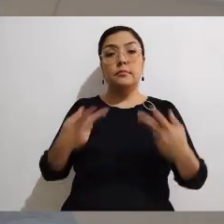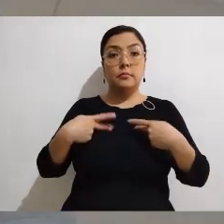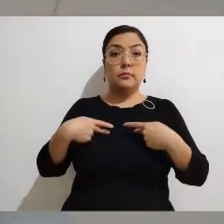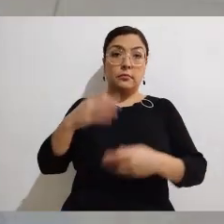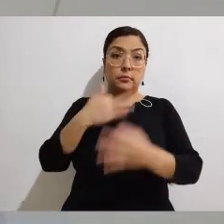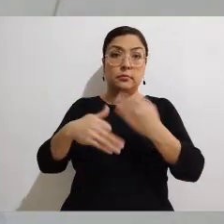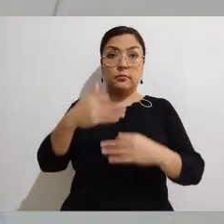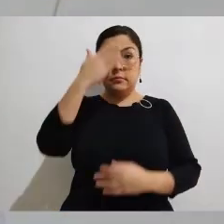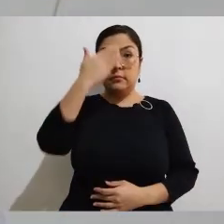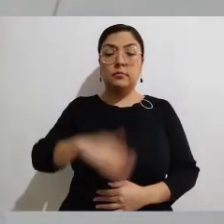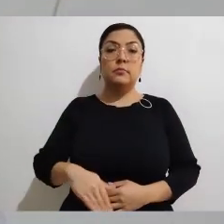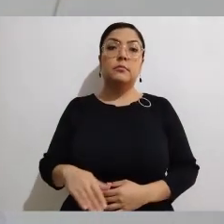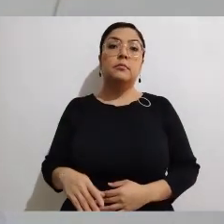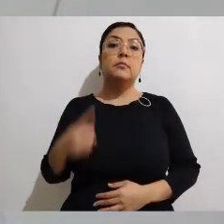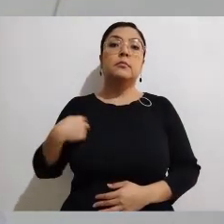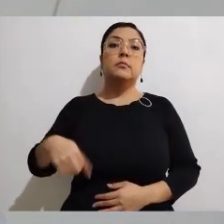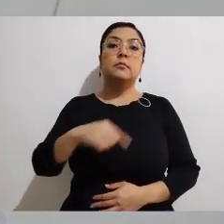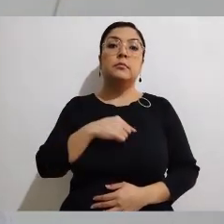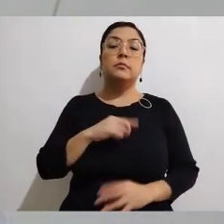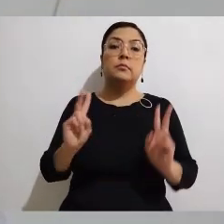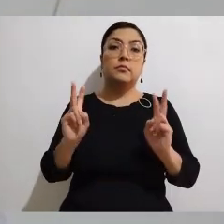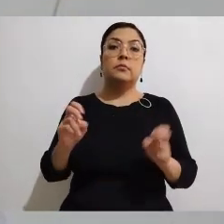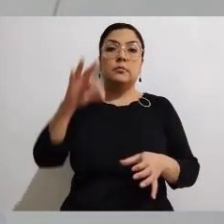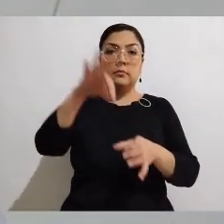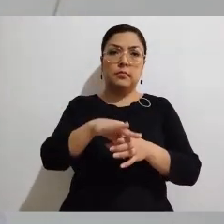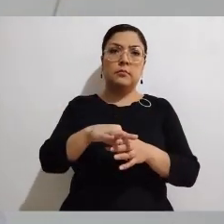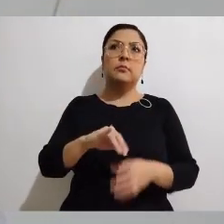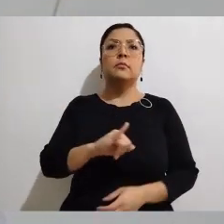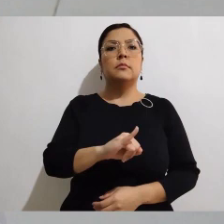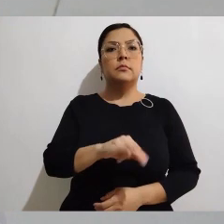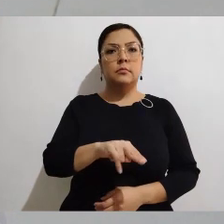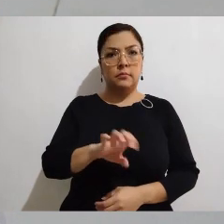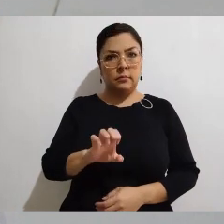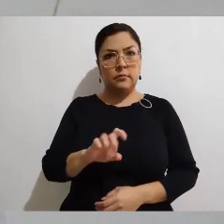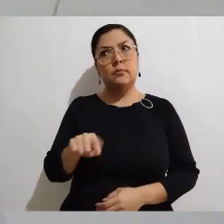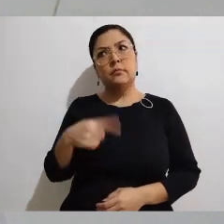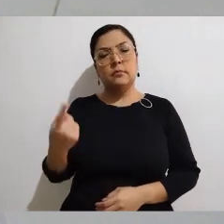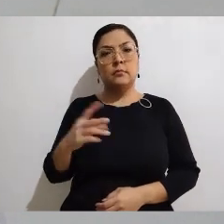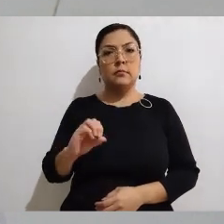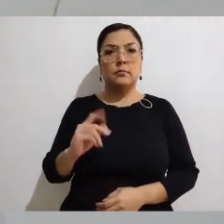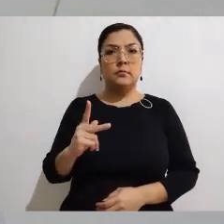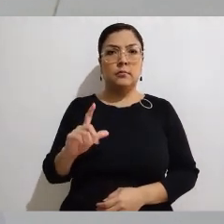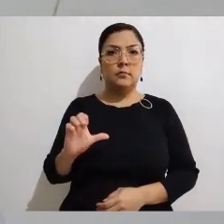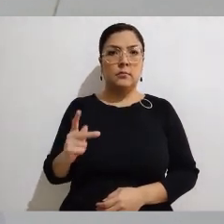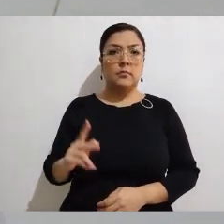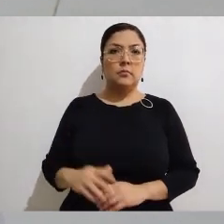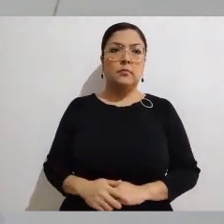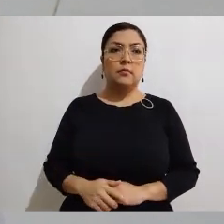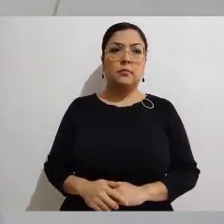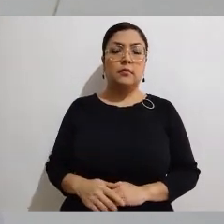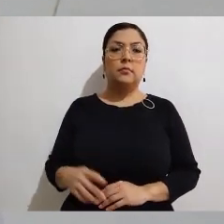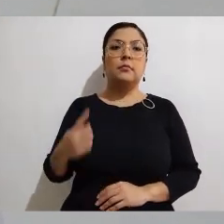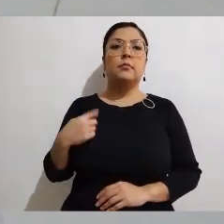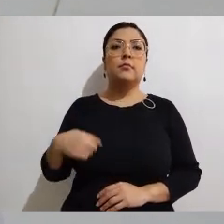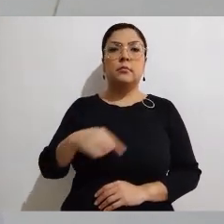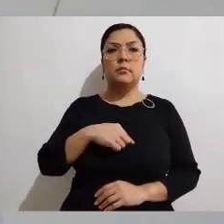ciudadanía que en los órganos electorales tenemos, en el INE y en los OBLES, tenemos tal vez el sistema de carrera,